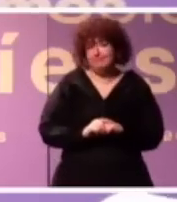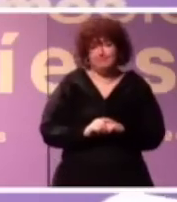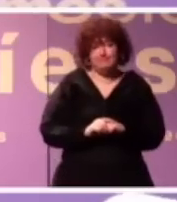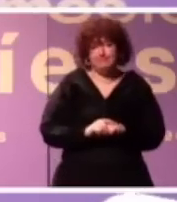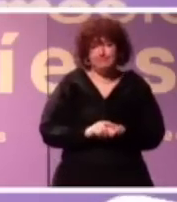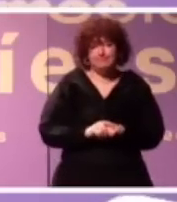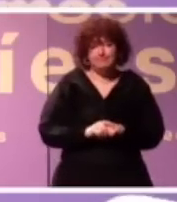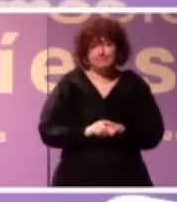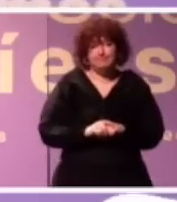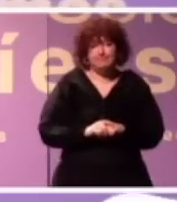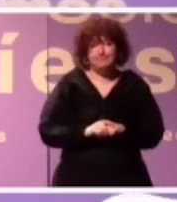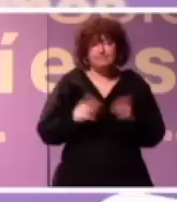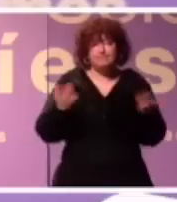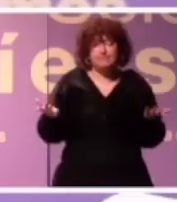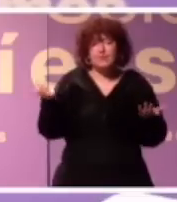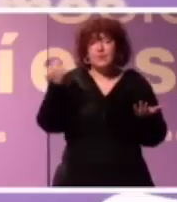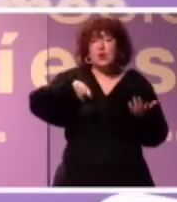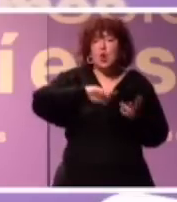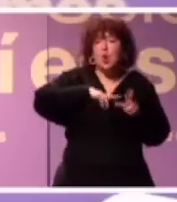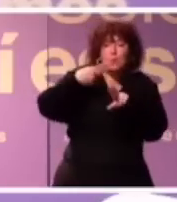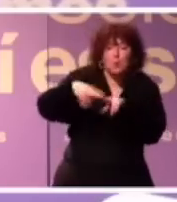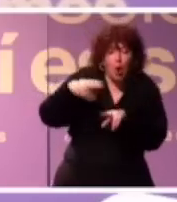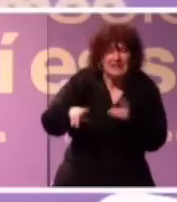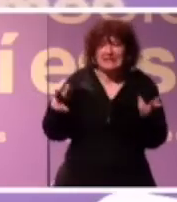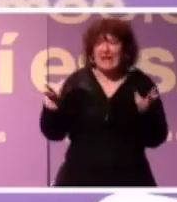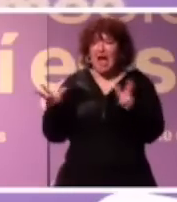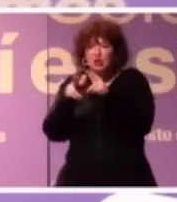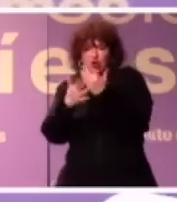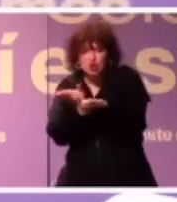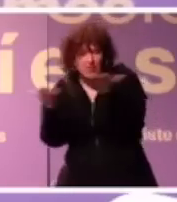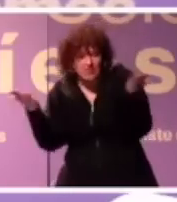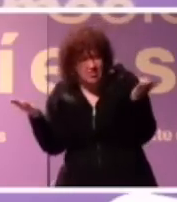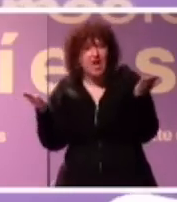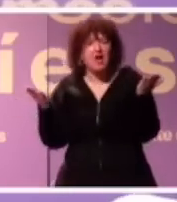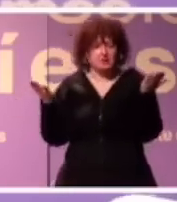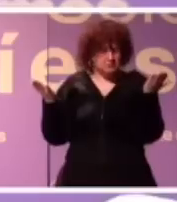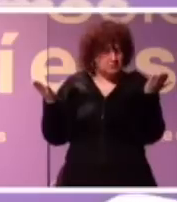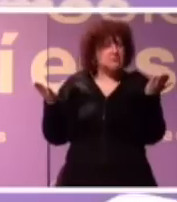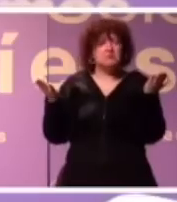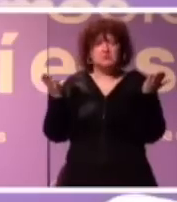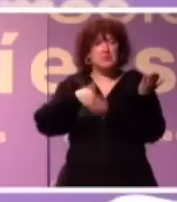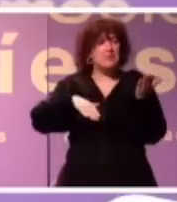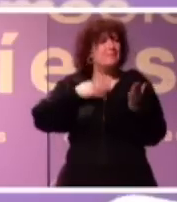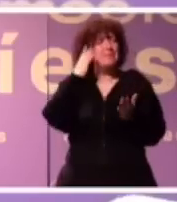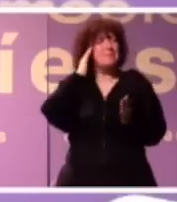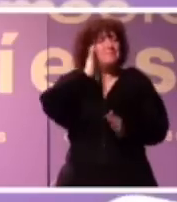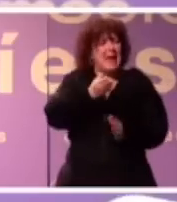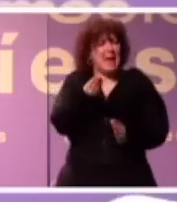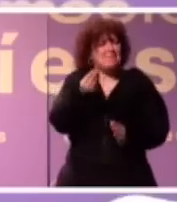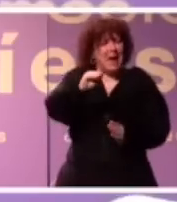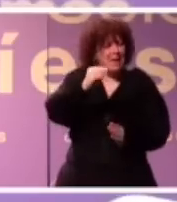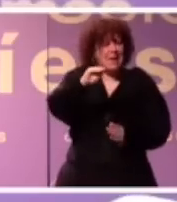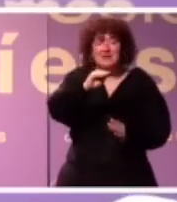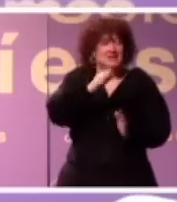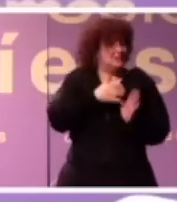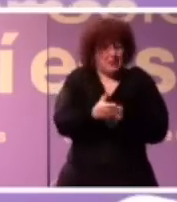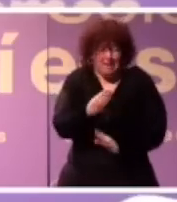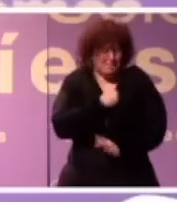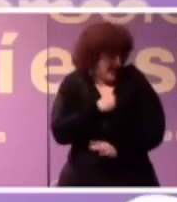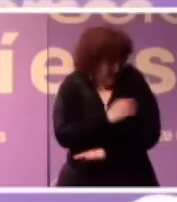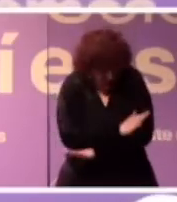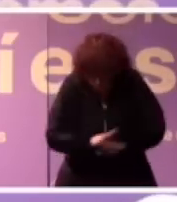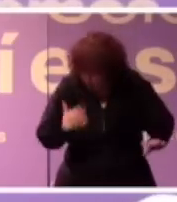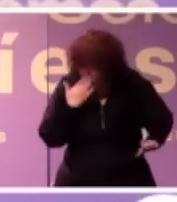una sociedad una política solo puede proponer más penas es una política de pena Es